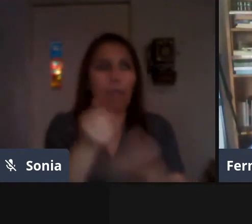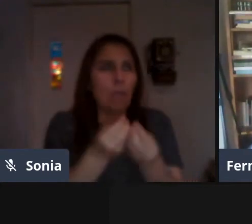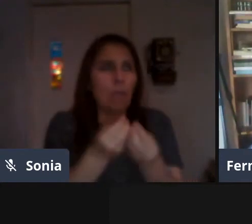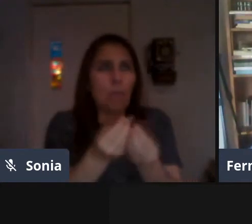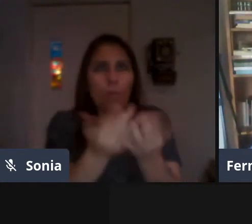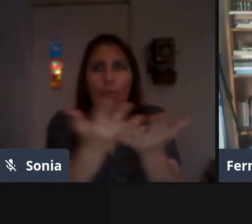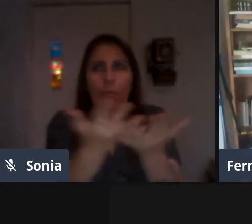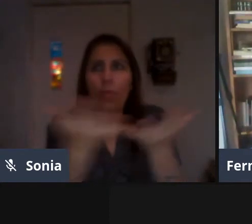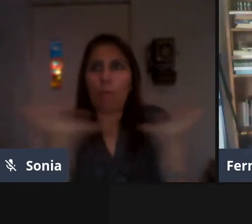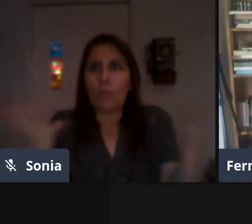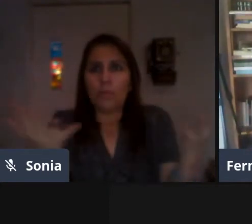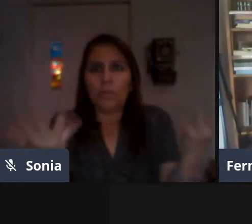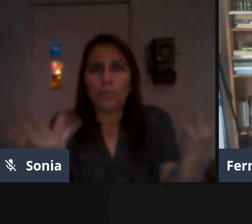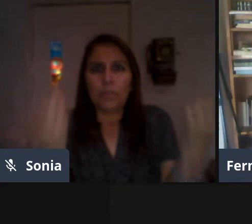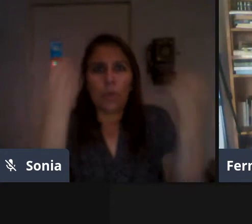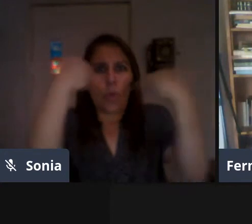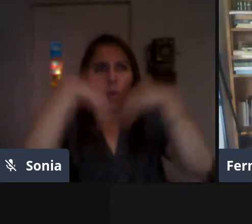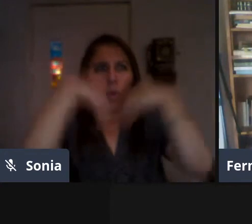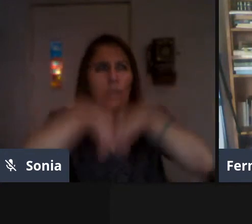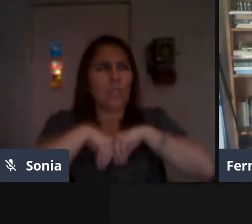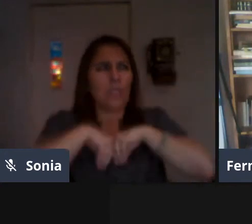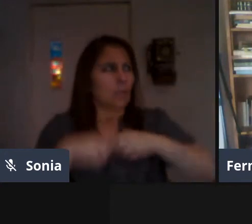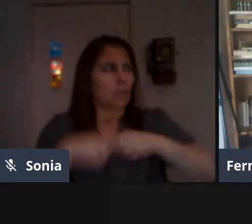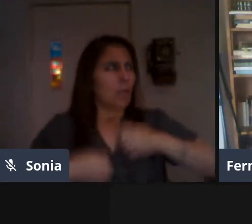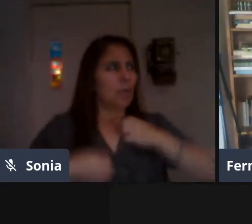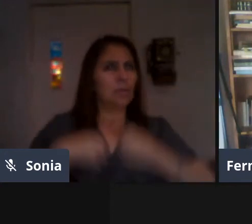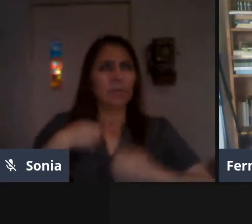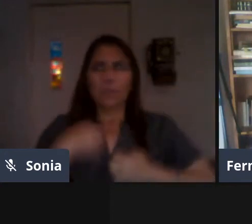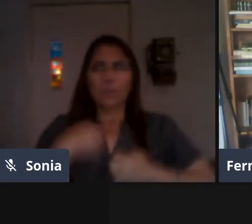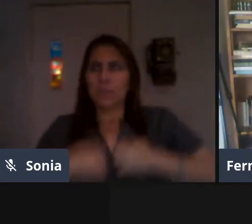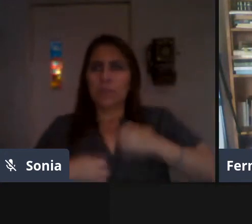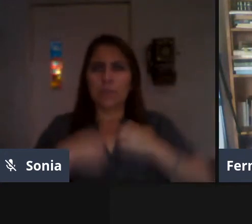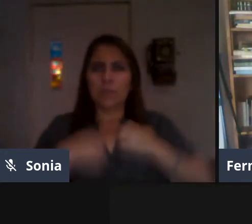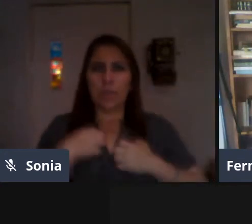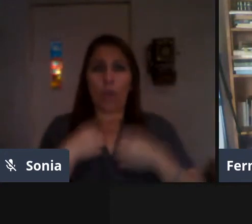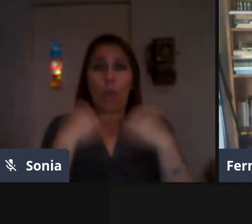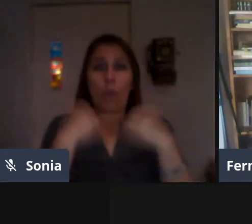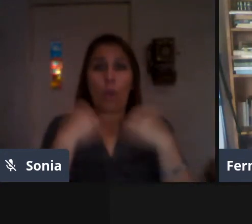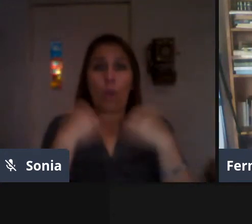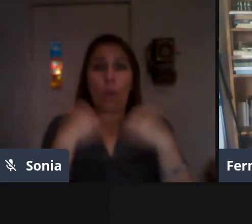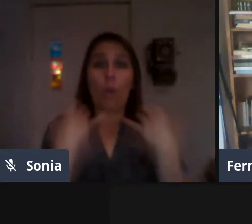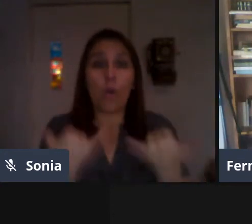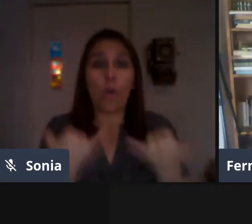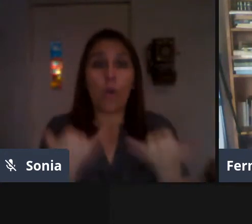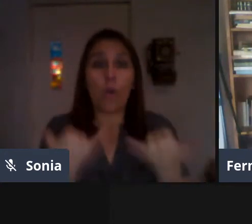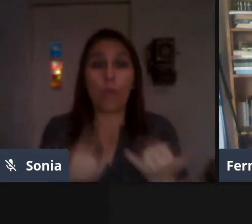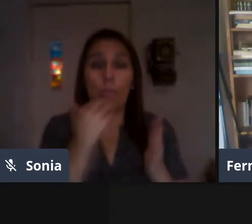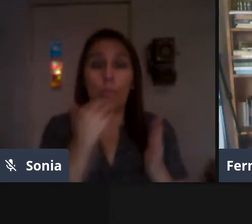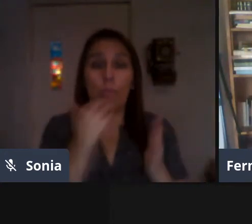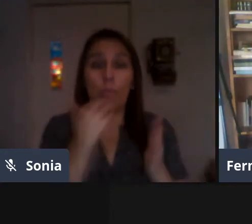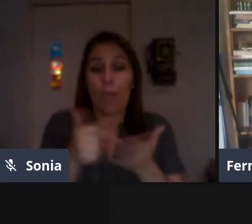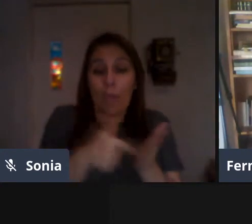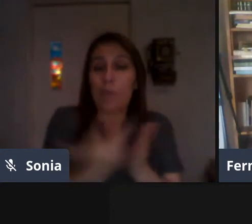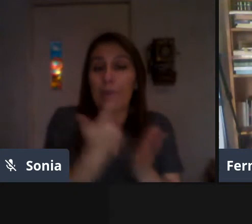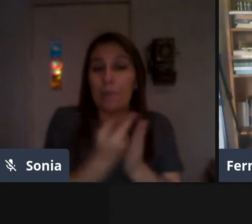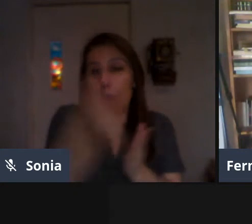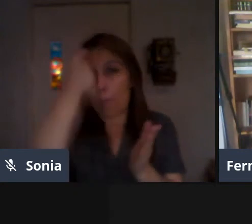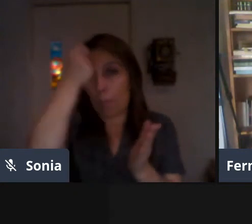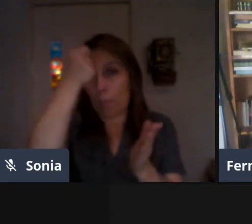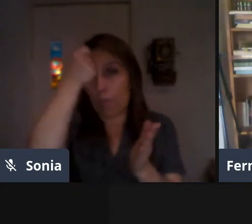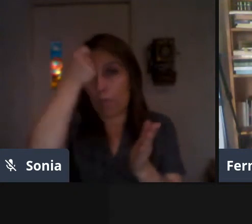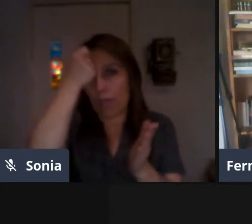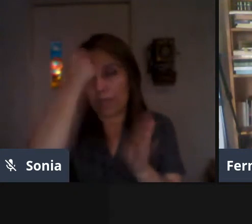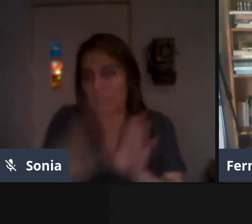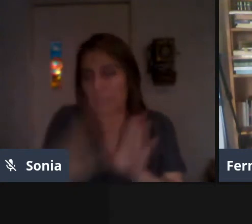como el jardín tampoco no hoy es un día a la vez hoy es un libro de la memoria donde uno toma como más distancia menos como